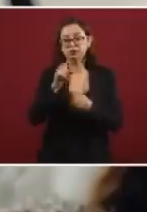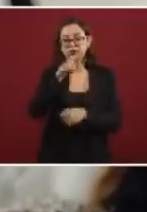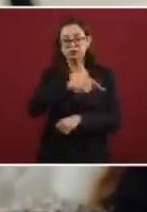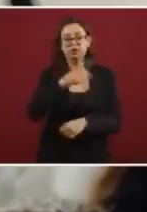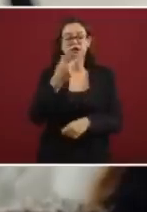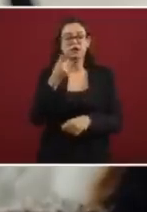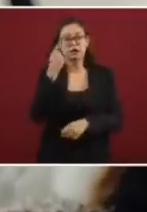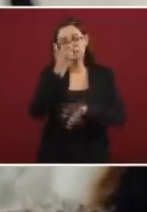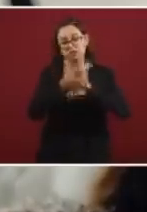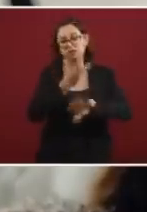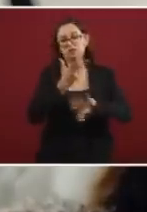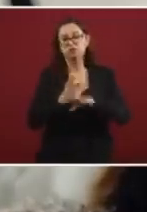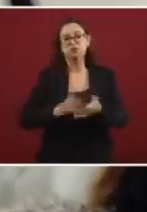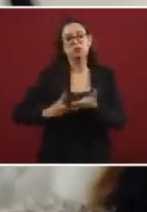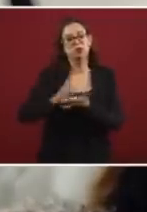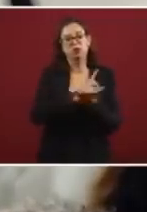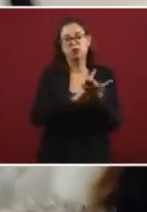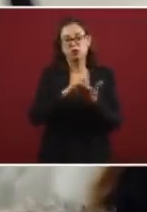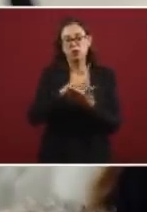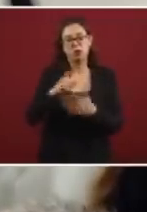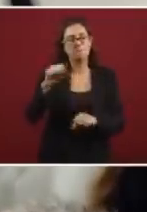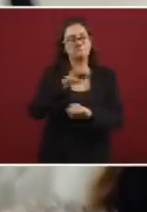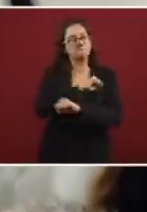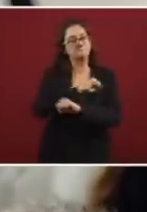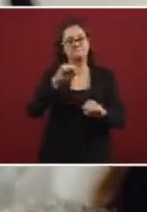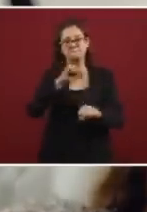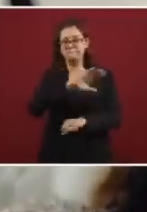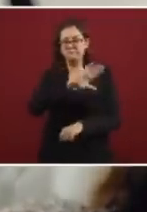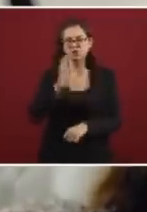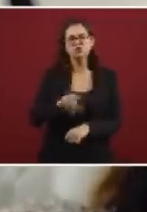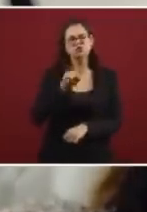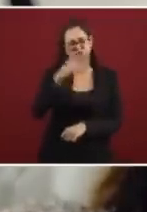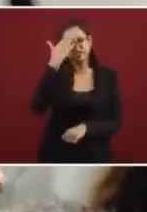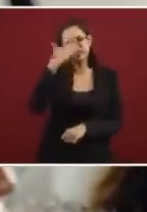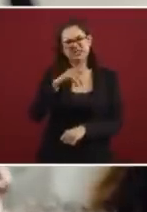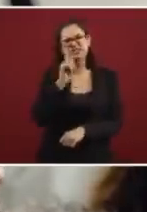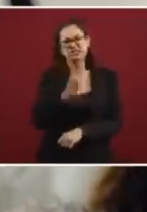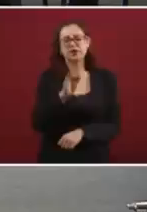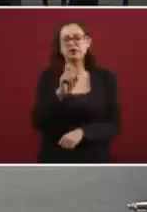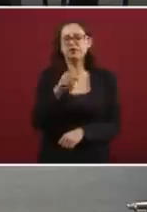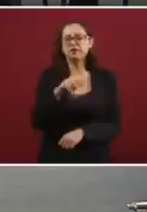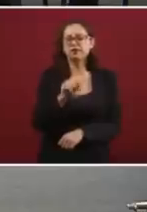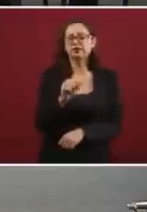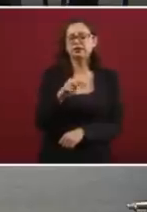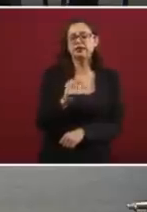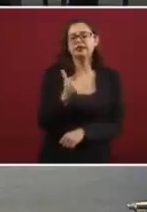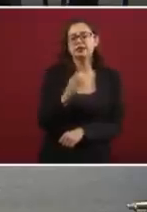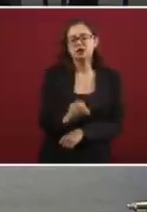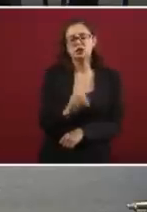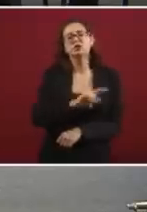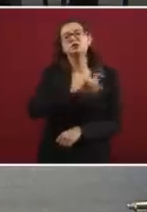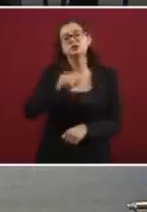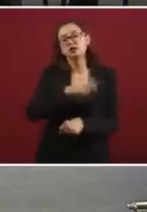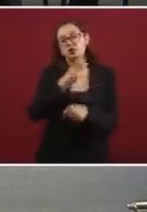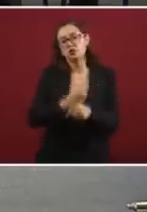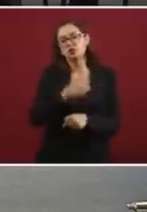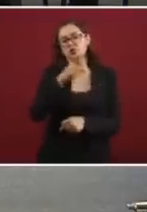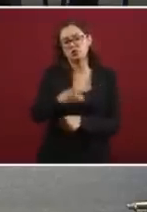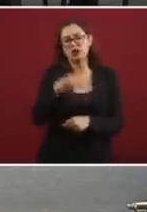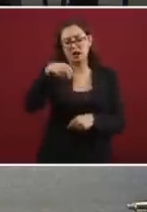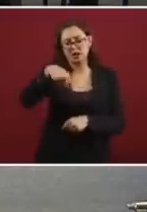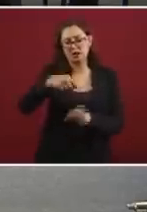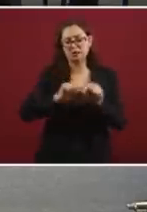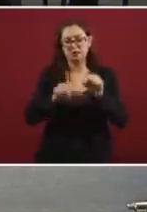allá primero si usted sabe que es el fentanilo y segundo que está haciendo su gobierno para combatir la producción de